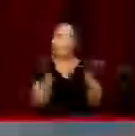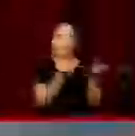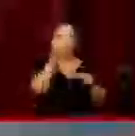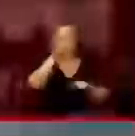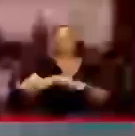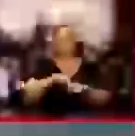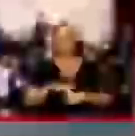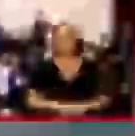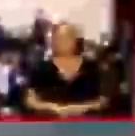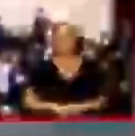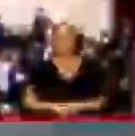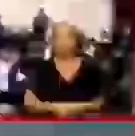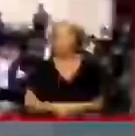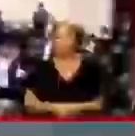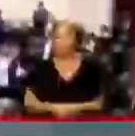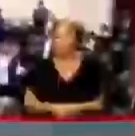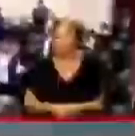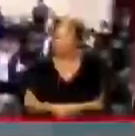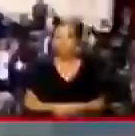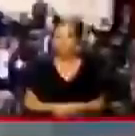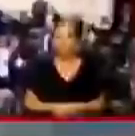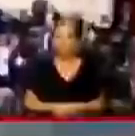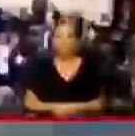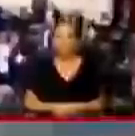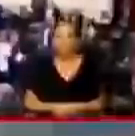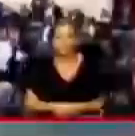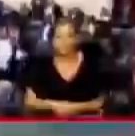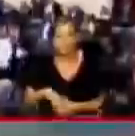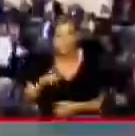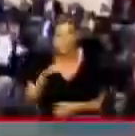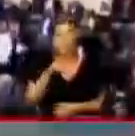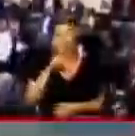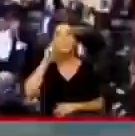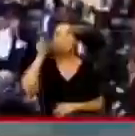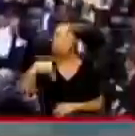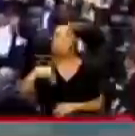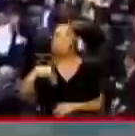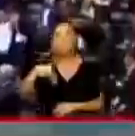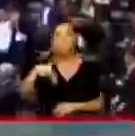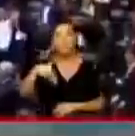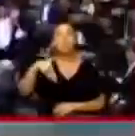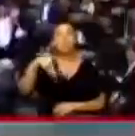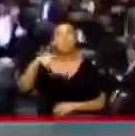cierta credibilidad hacia las políticas del gobierno y con eso lograr más